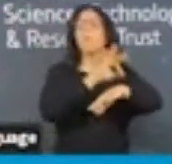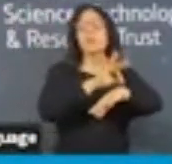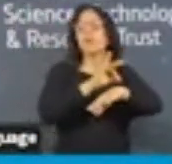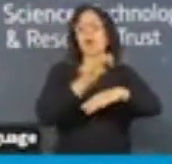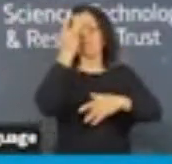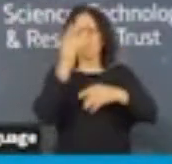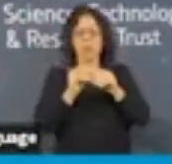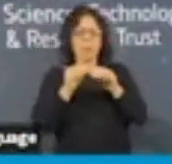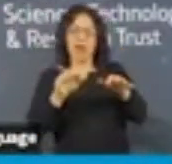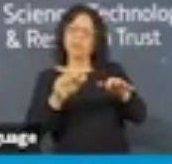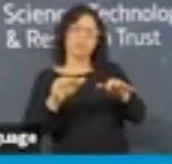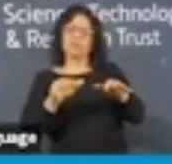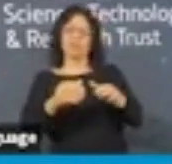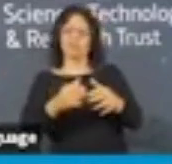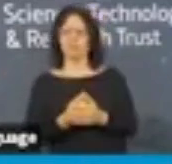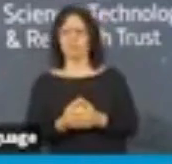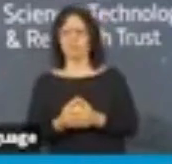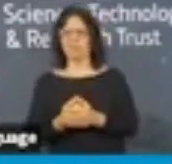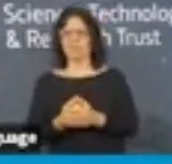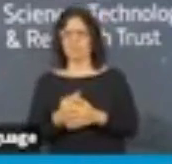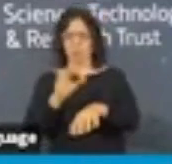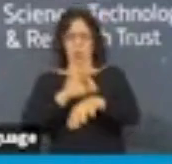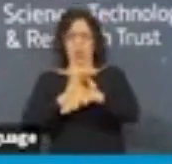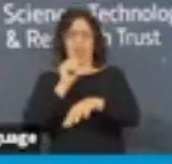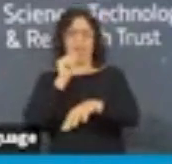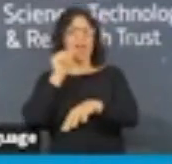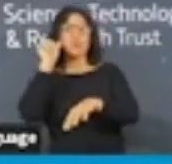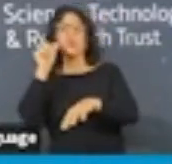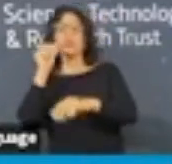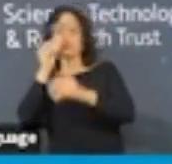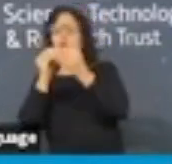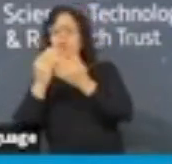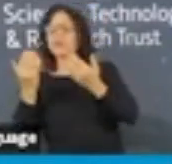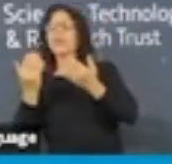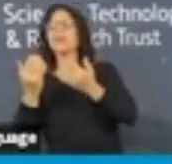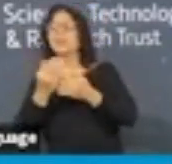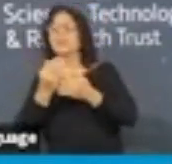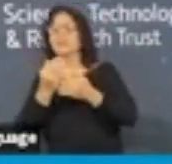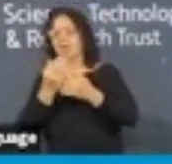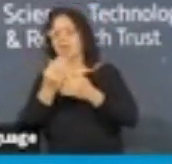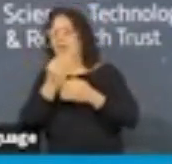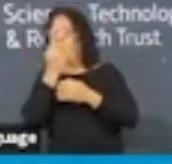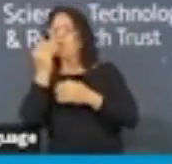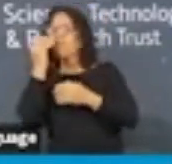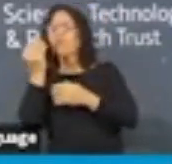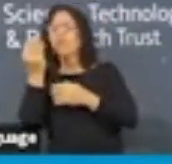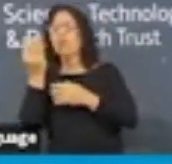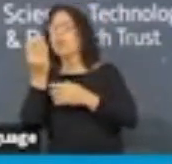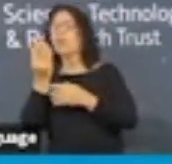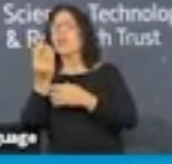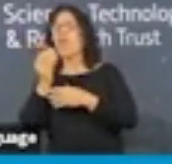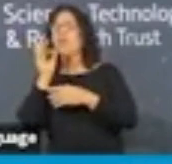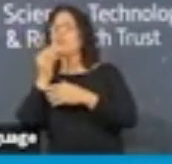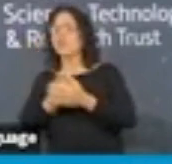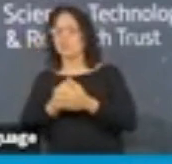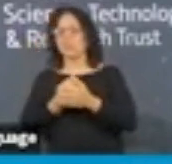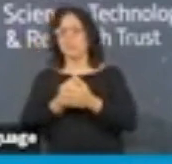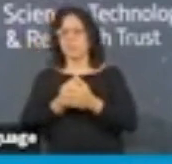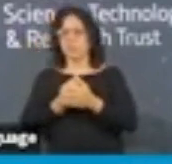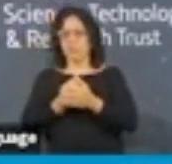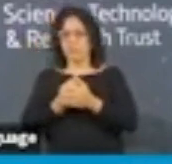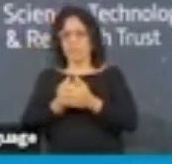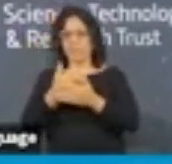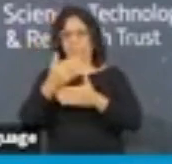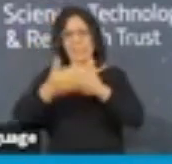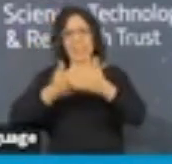alimentan de néctar de flores y de frutos, y las larvas acuáticas, como todas las larvas de los mosquitos que se crían